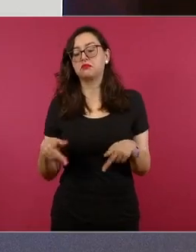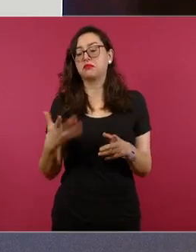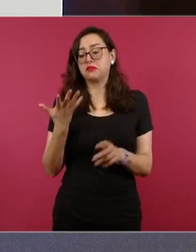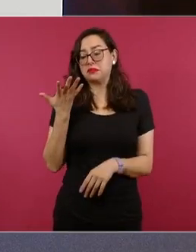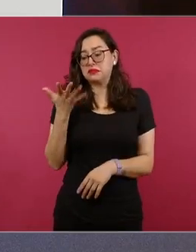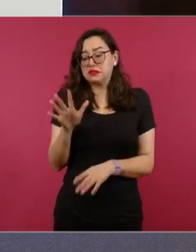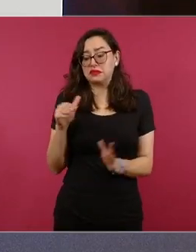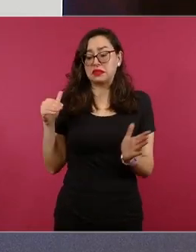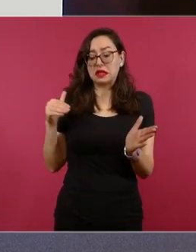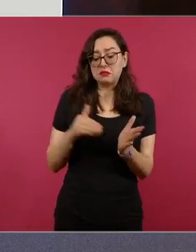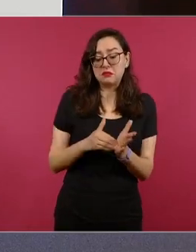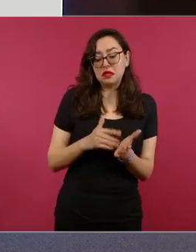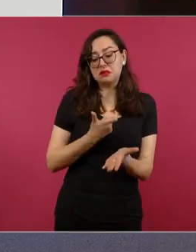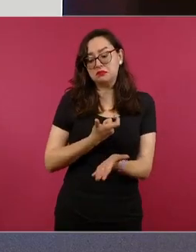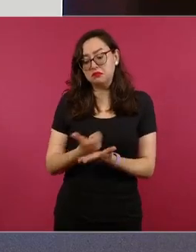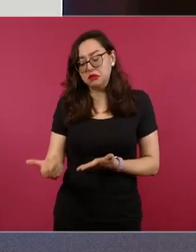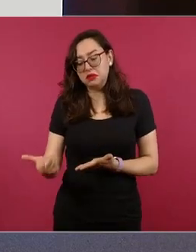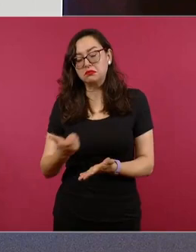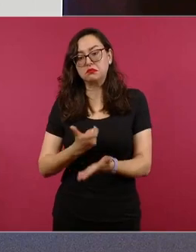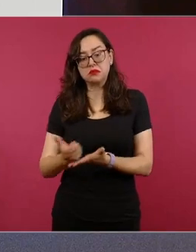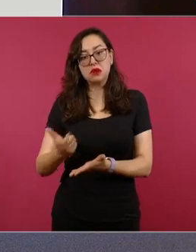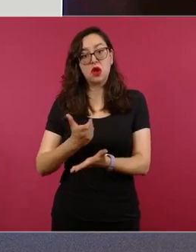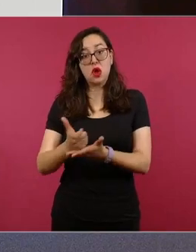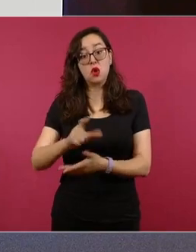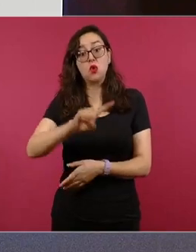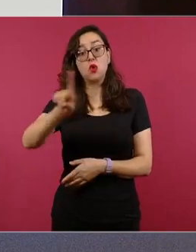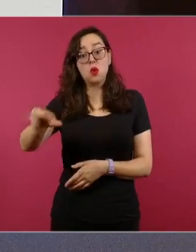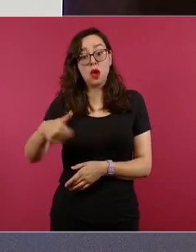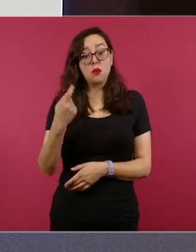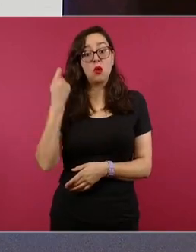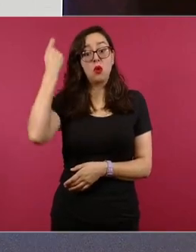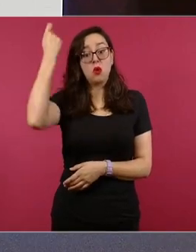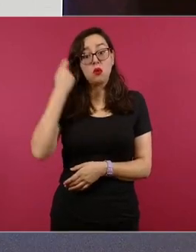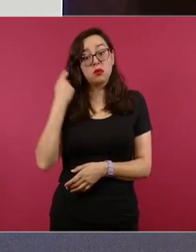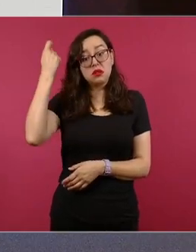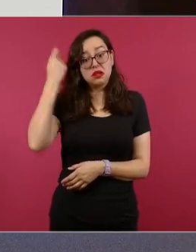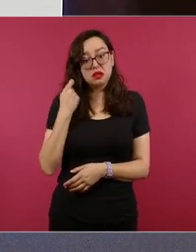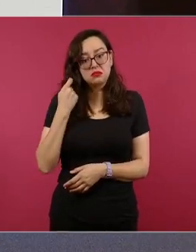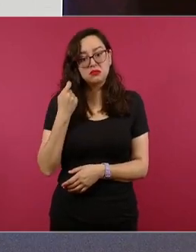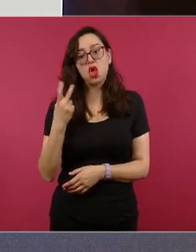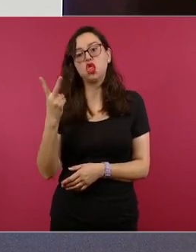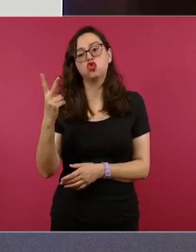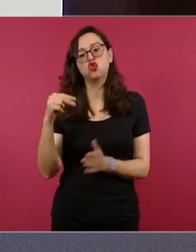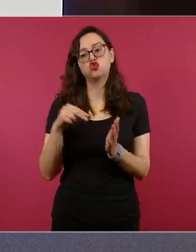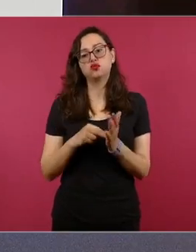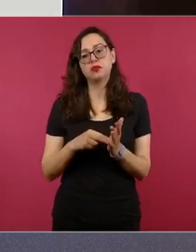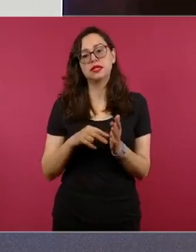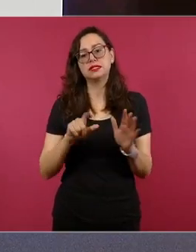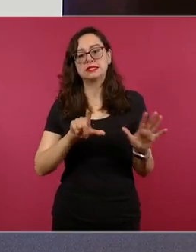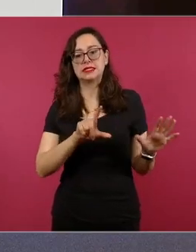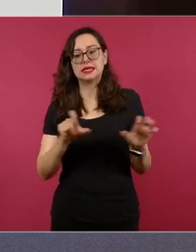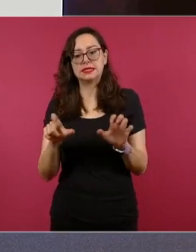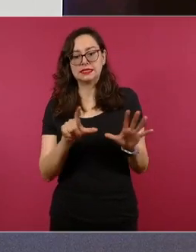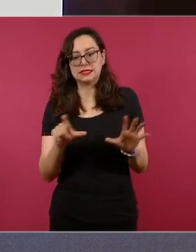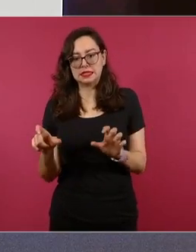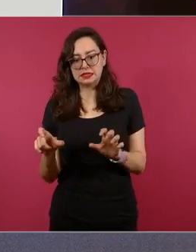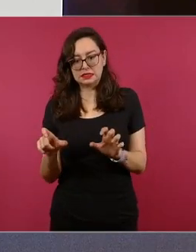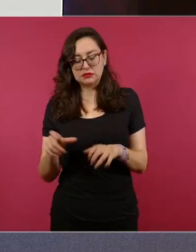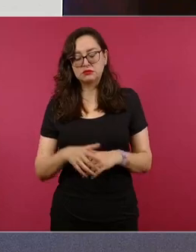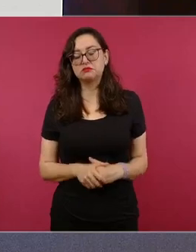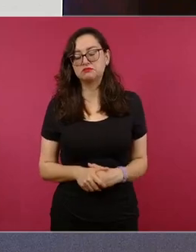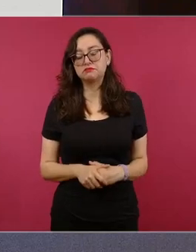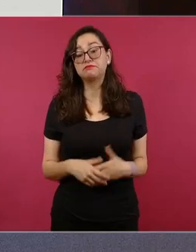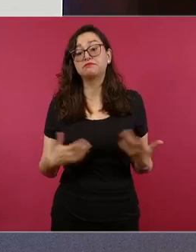con la reforma de 2020 hoy se jubila con 6 mil pesos, pero aún así